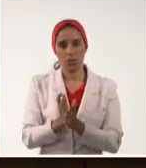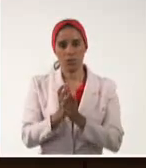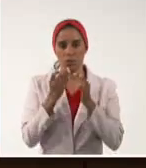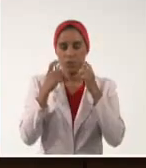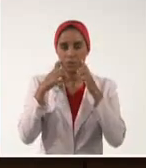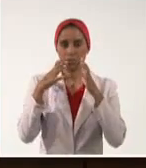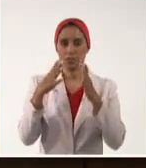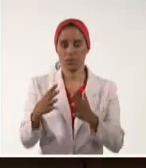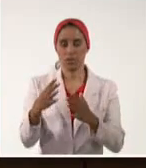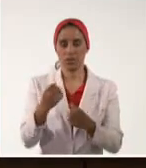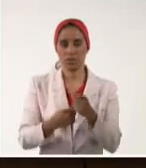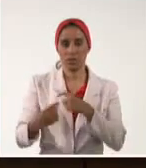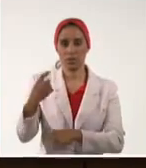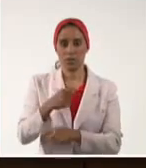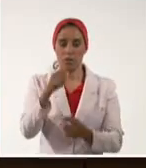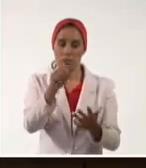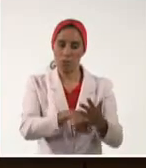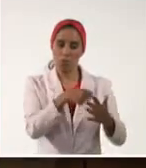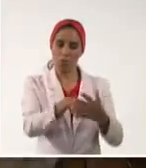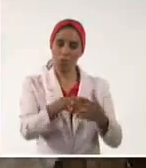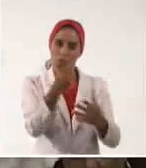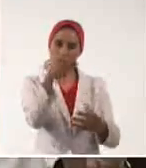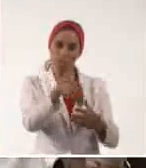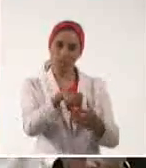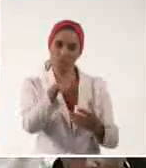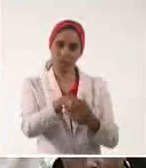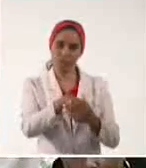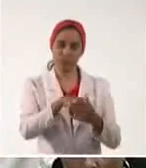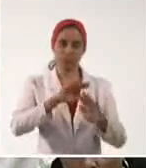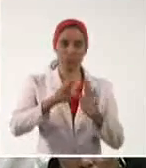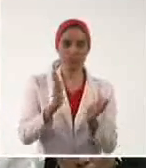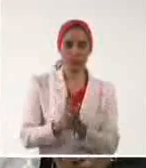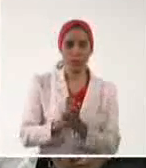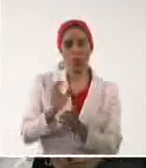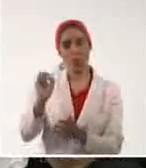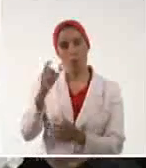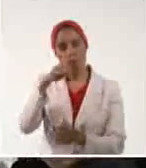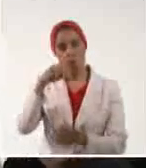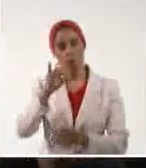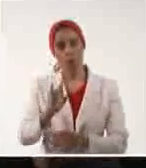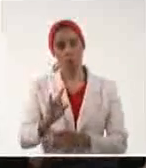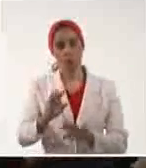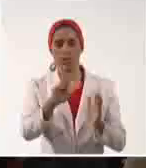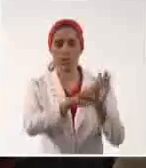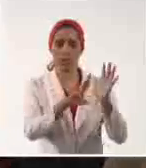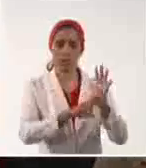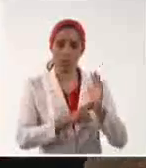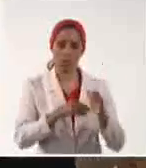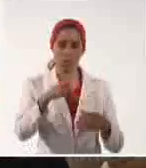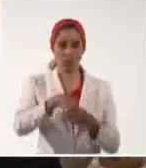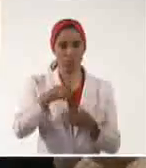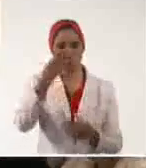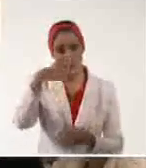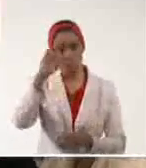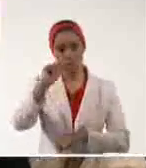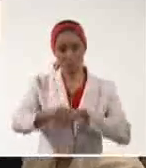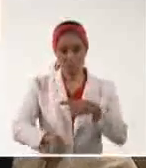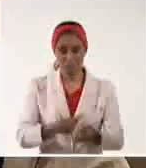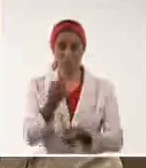respaldado mediante voto ante la Asamblea General de las Naciones Unidas la resolución cubana contra el